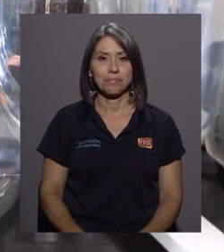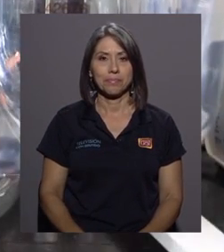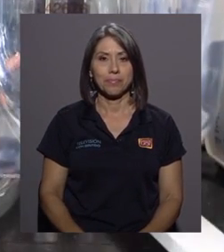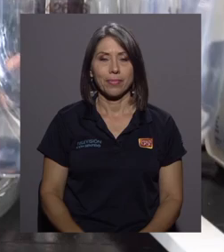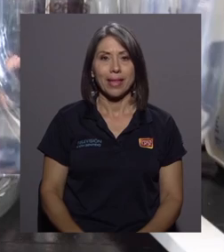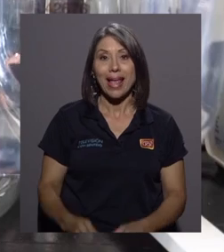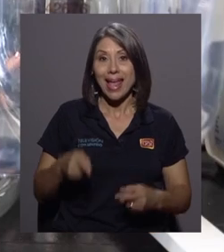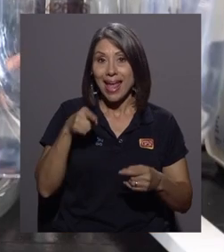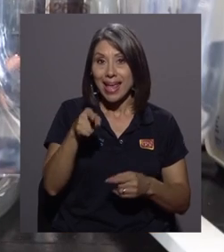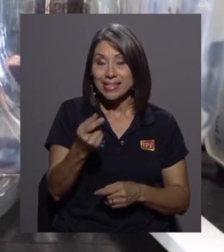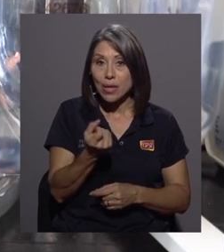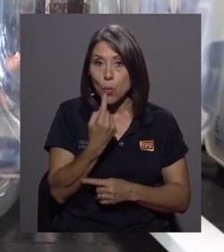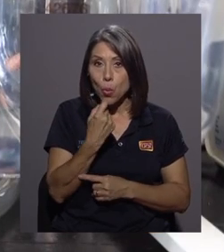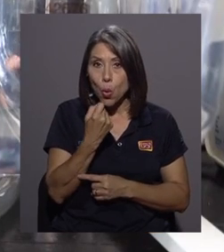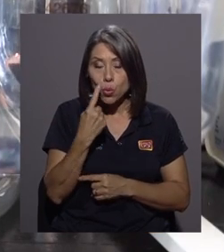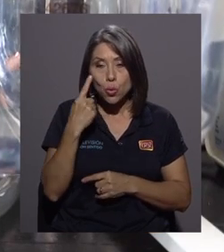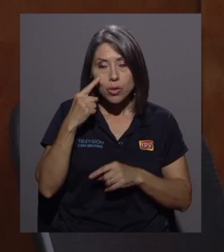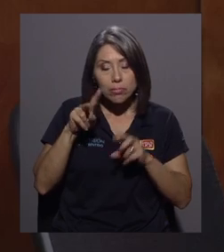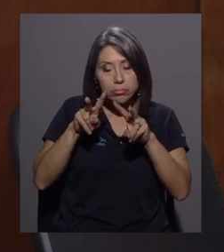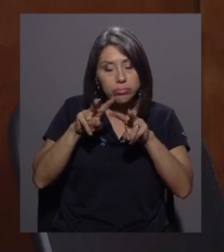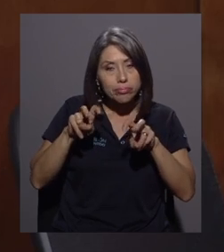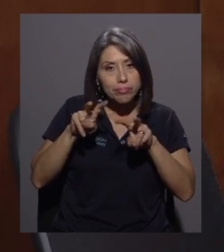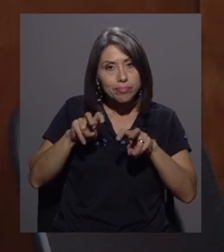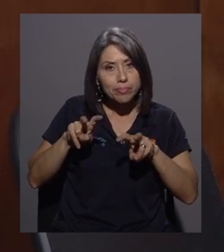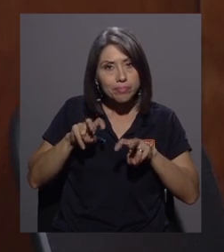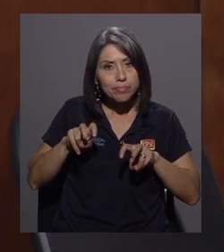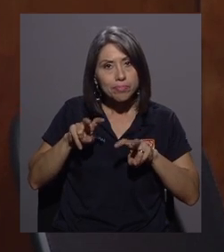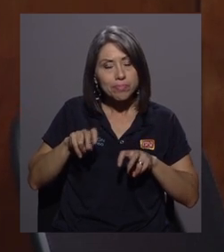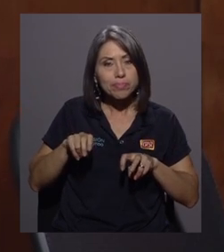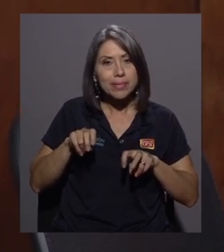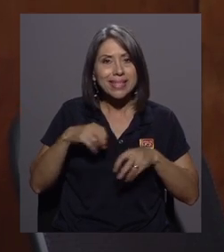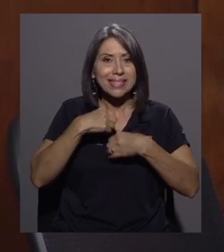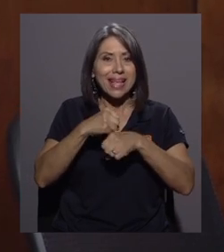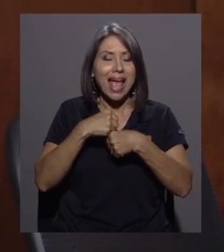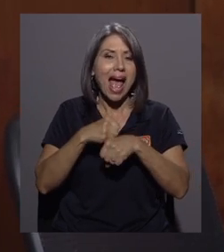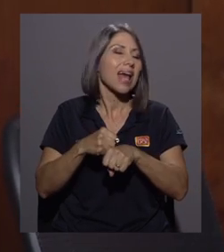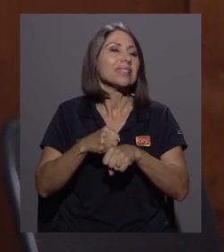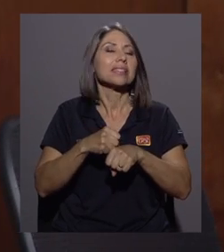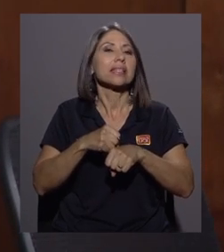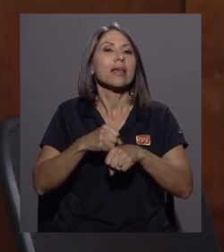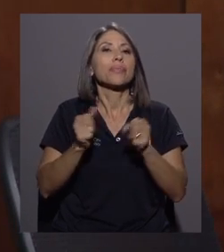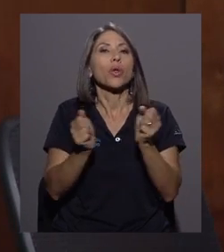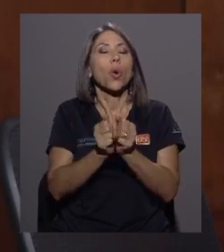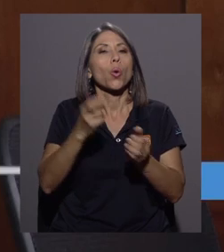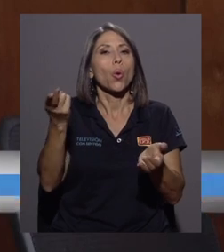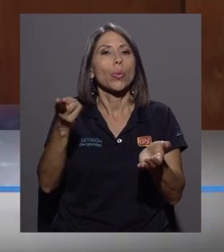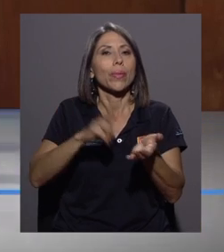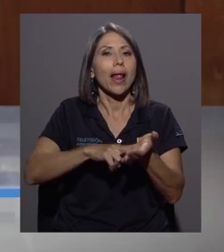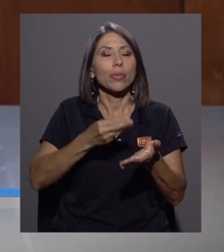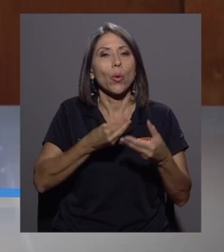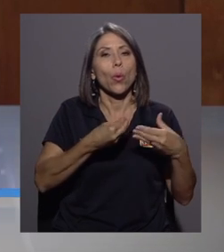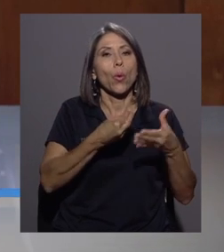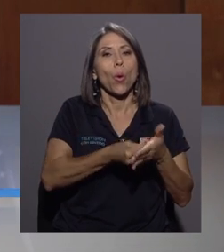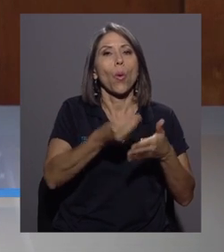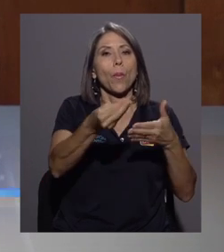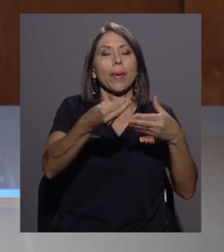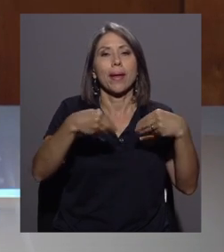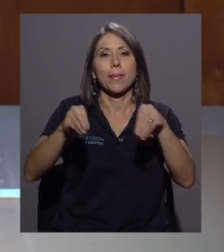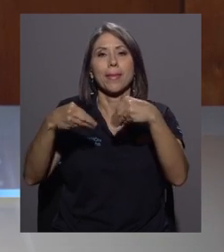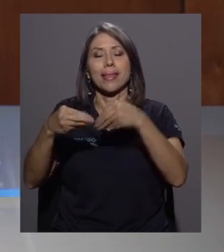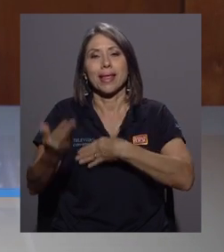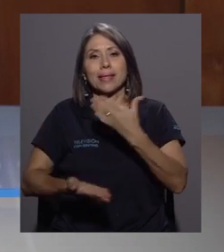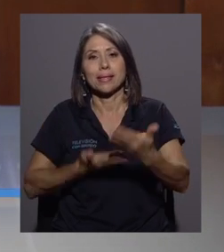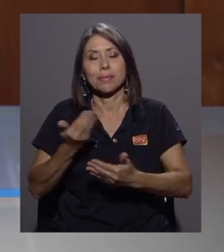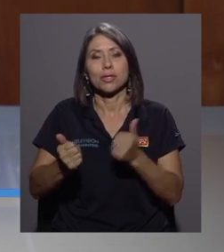El análisis de este producto se hace dentro del marco del contrato de compra y venta de servicios que se tiene con